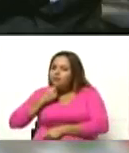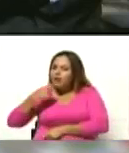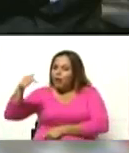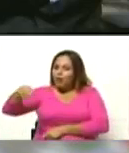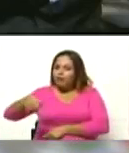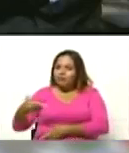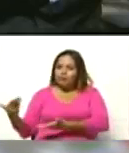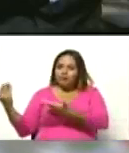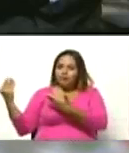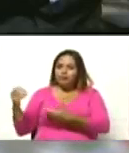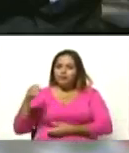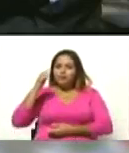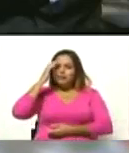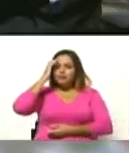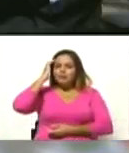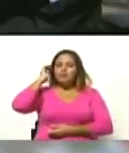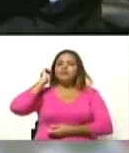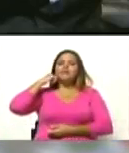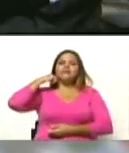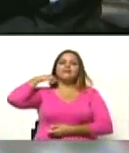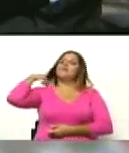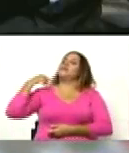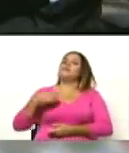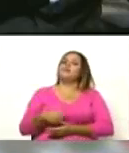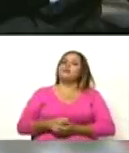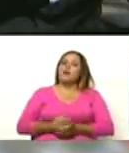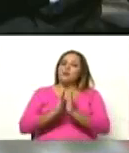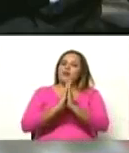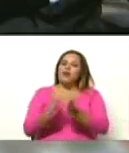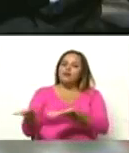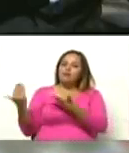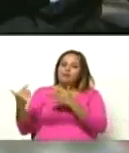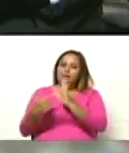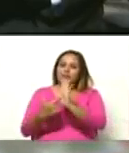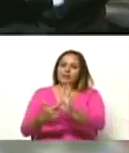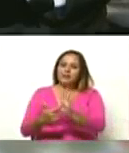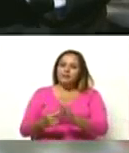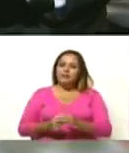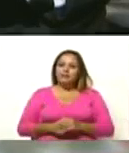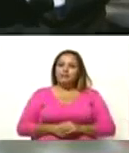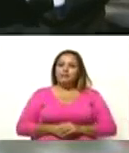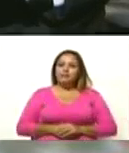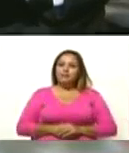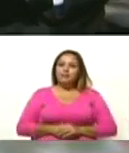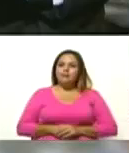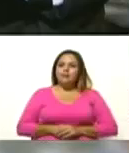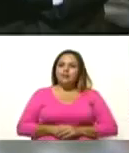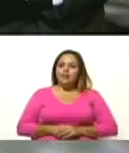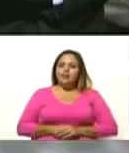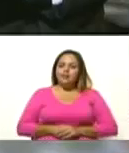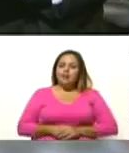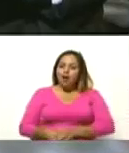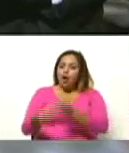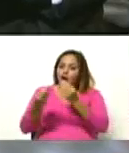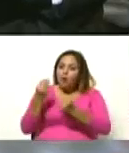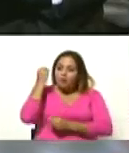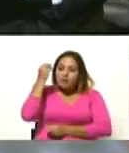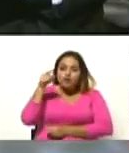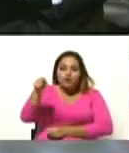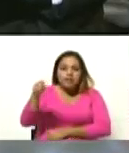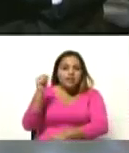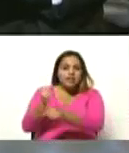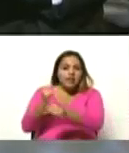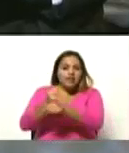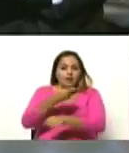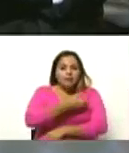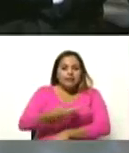verla. Pónganla, por favor. Ok. ¿Cómo calificaría usted el desempeño de Nicolás